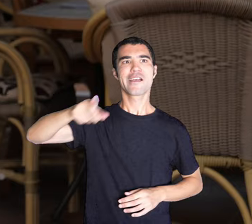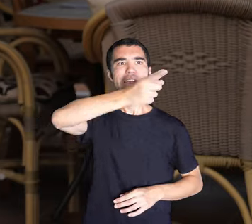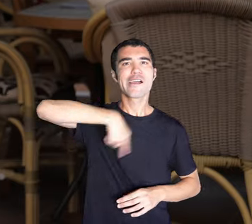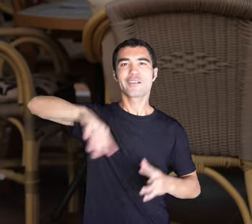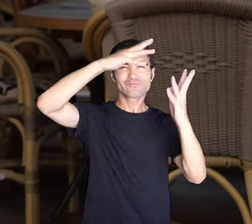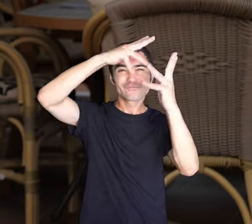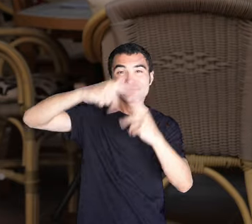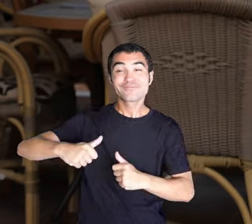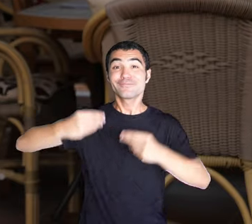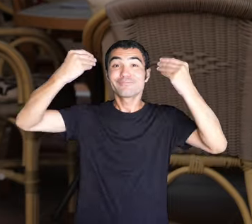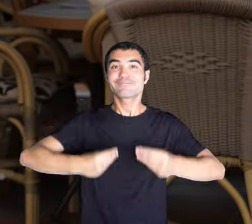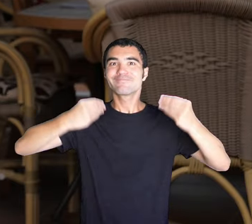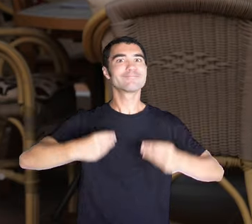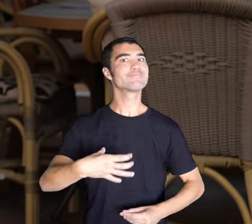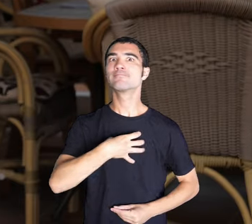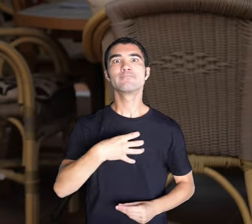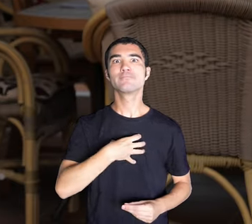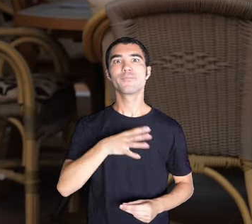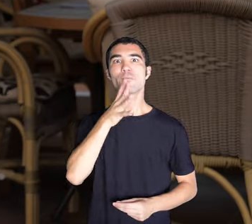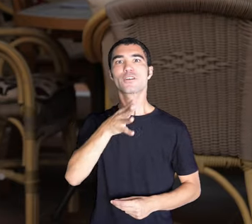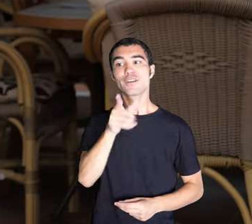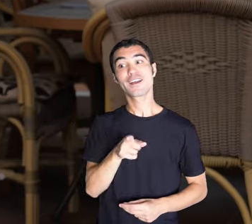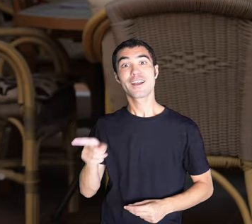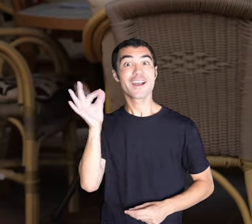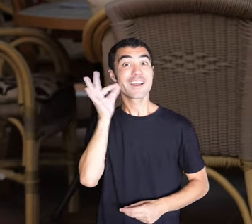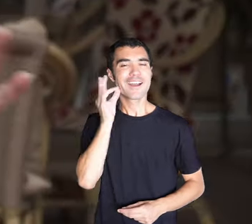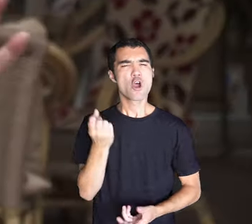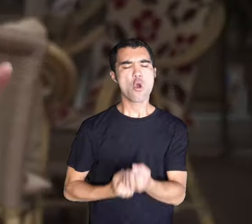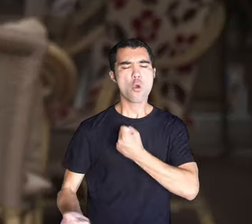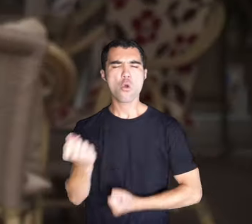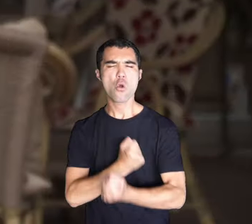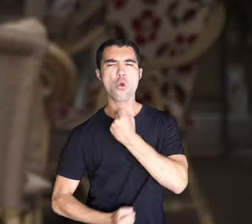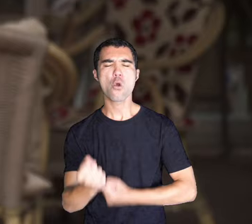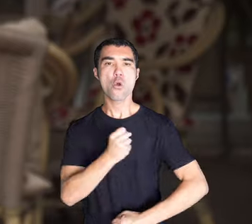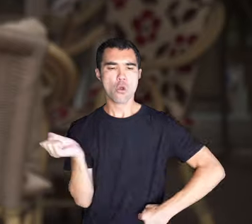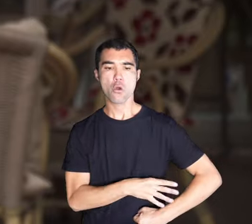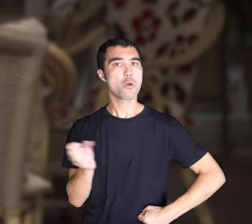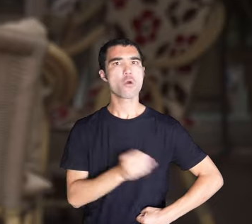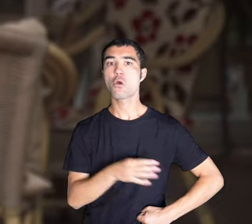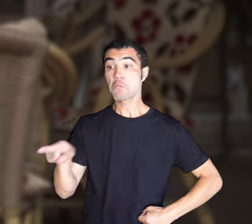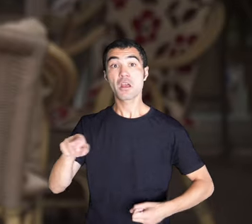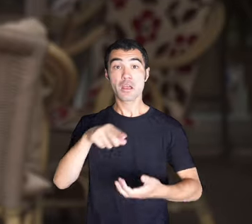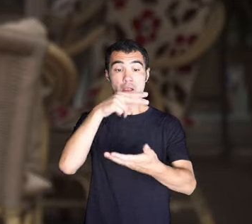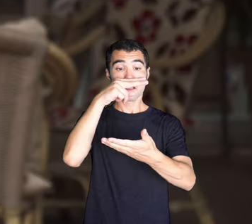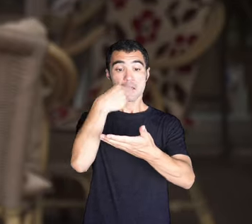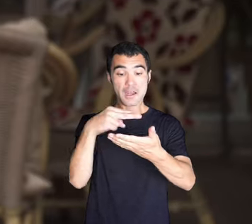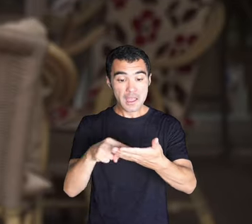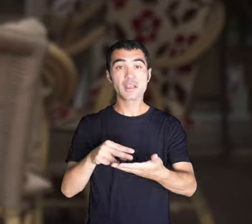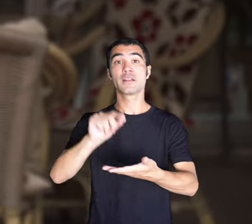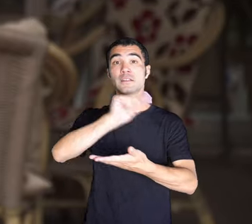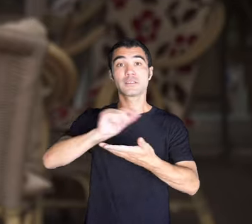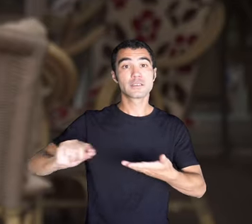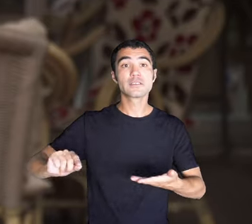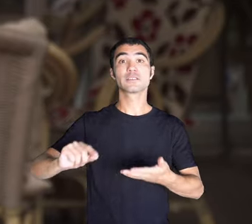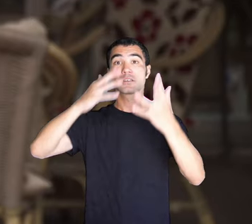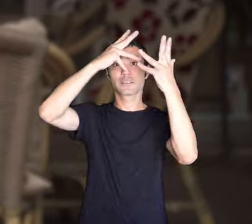No podía hacer las cuentas porque ella, que ahora va tanto, no sabía leer, ni escribir,